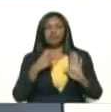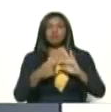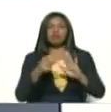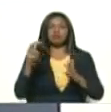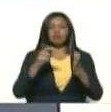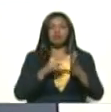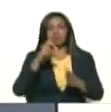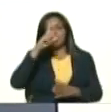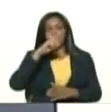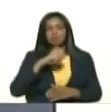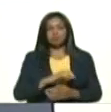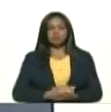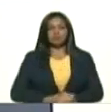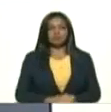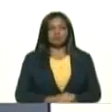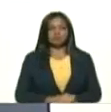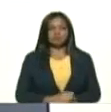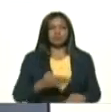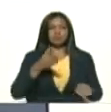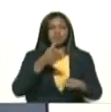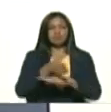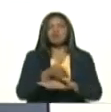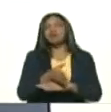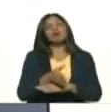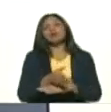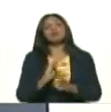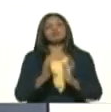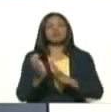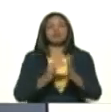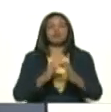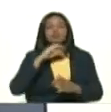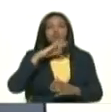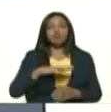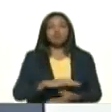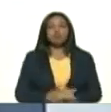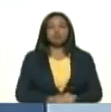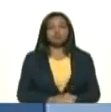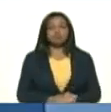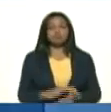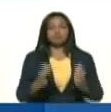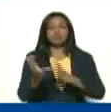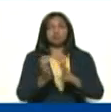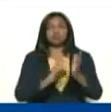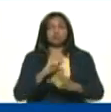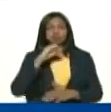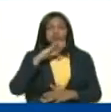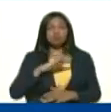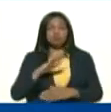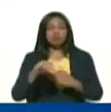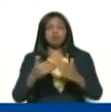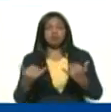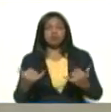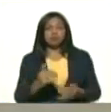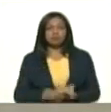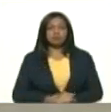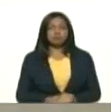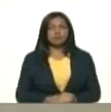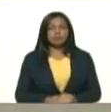2000 años, la verdad. Es ir al Jesús histórico, al de Nazaret. Ir al Jesús histórico es